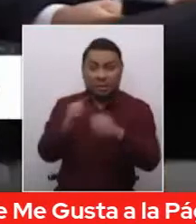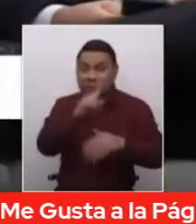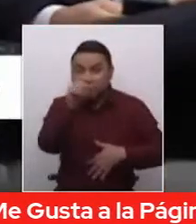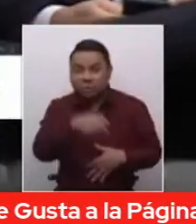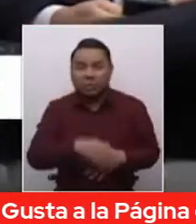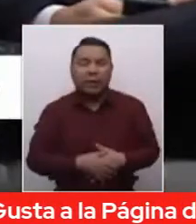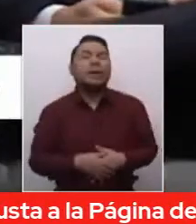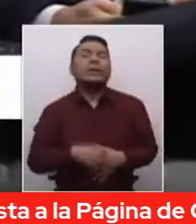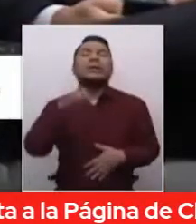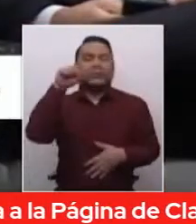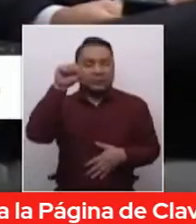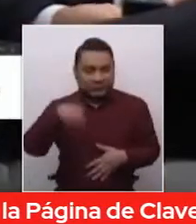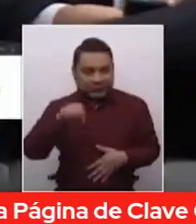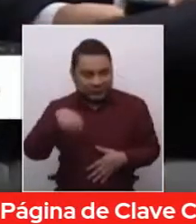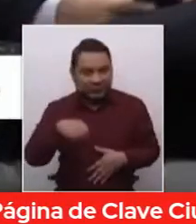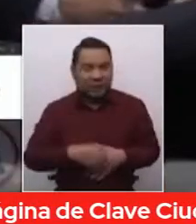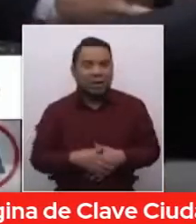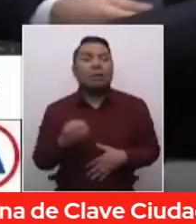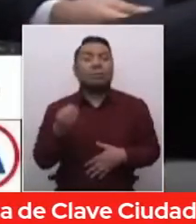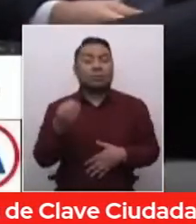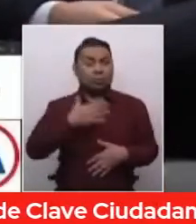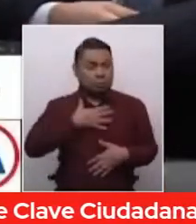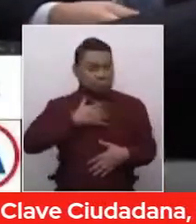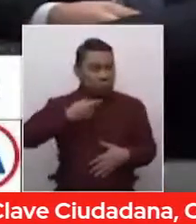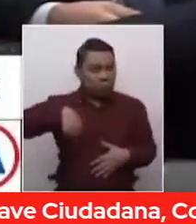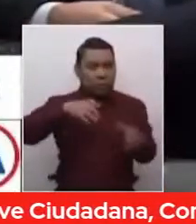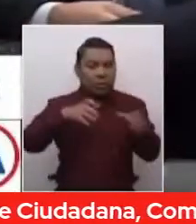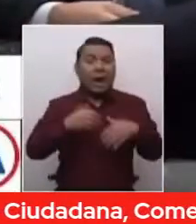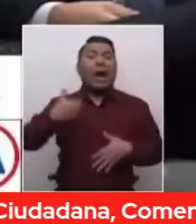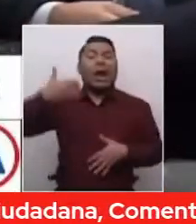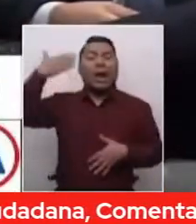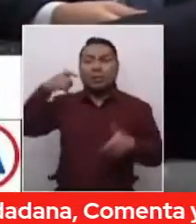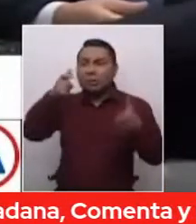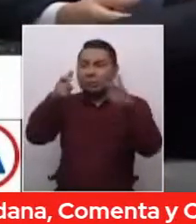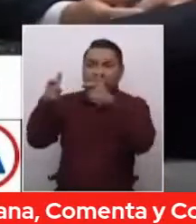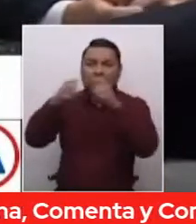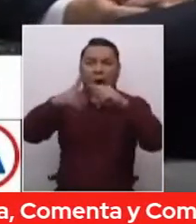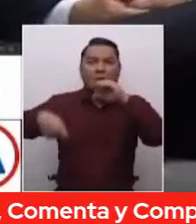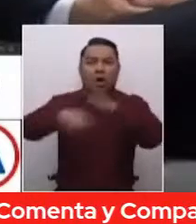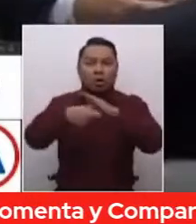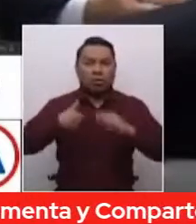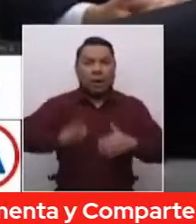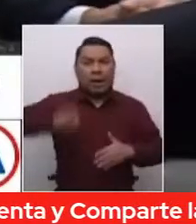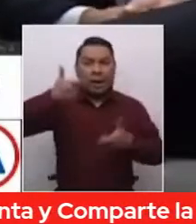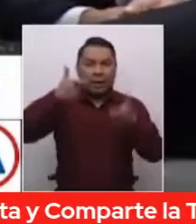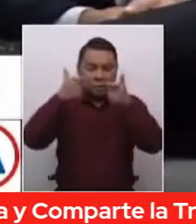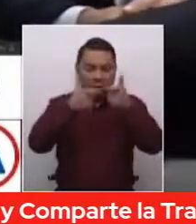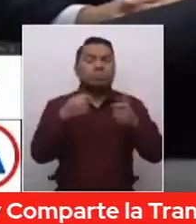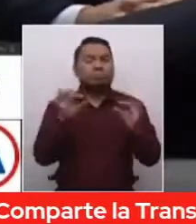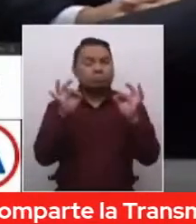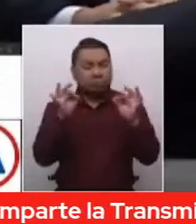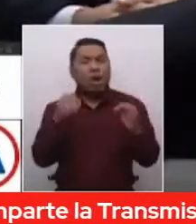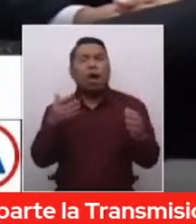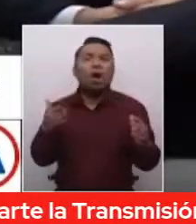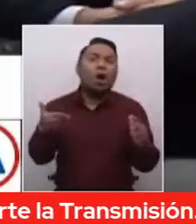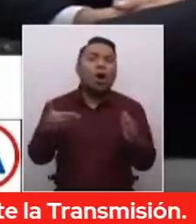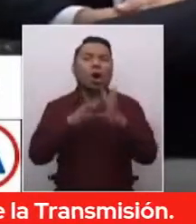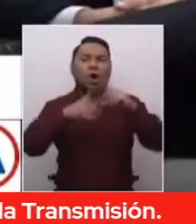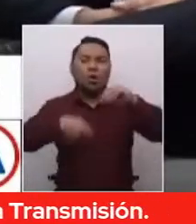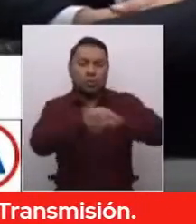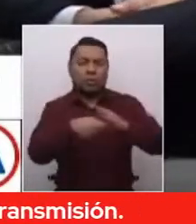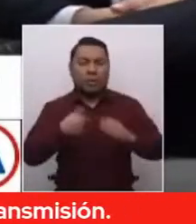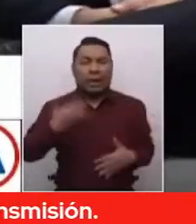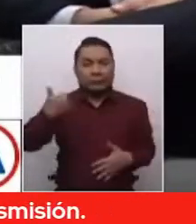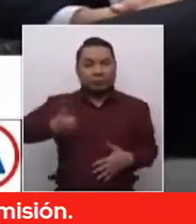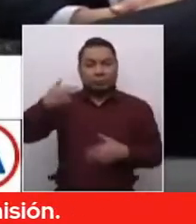Sí. Nosotros, quien habla ha sido procurador anticorrupción, tiene experiencia en luchar exitosamente contra la corrupción. Y